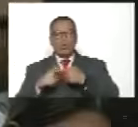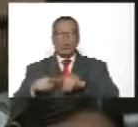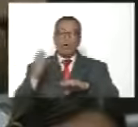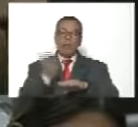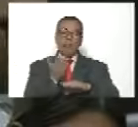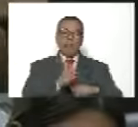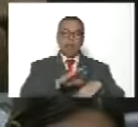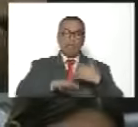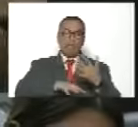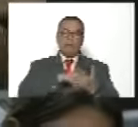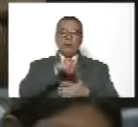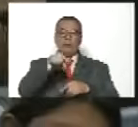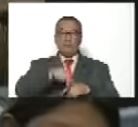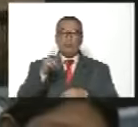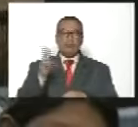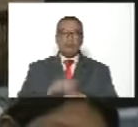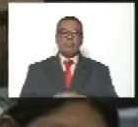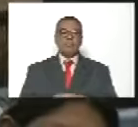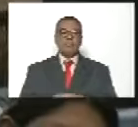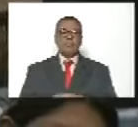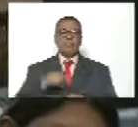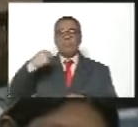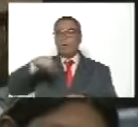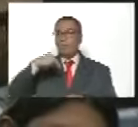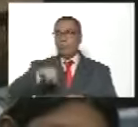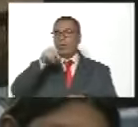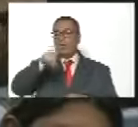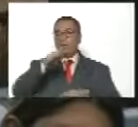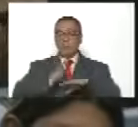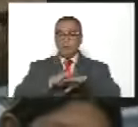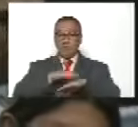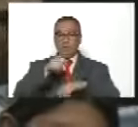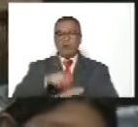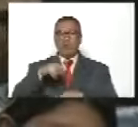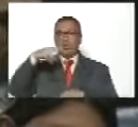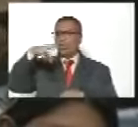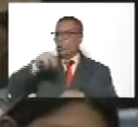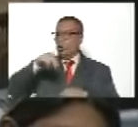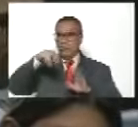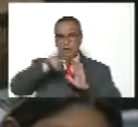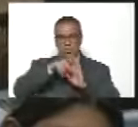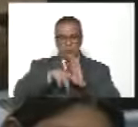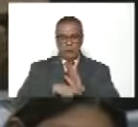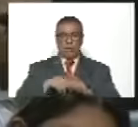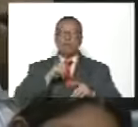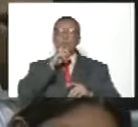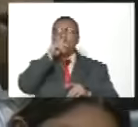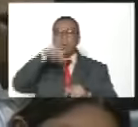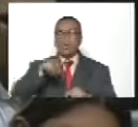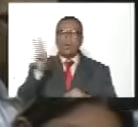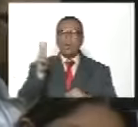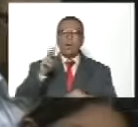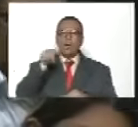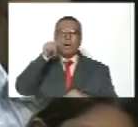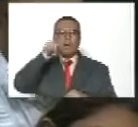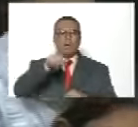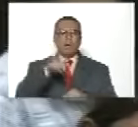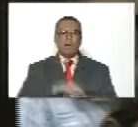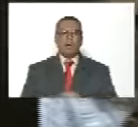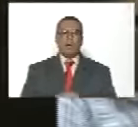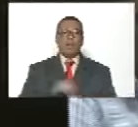de crímenes. No es normal, señores, que esto ocurra. No es normal que traten de callar la voz de Venezuela, porque